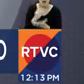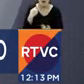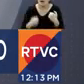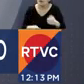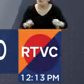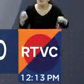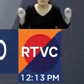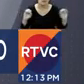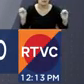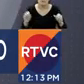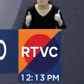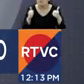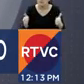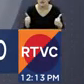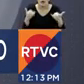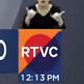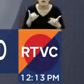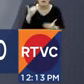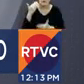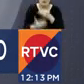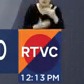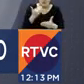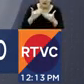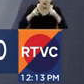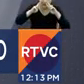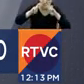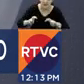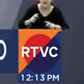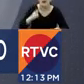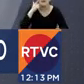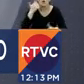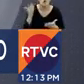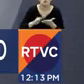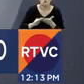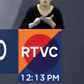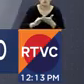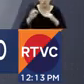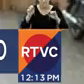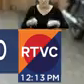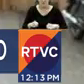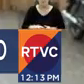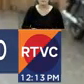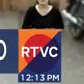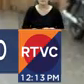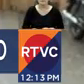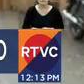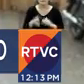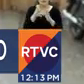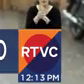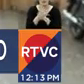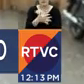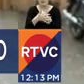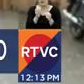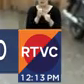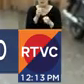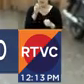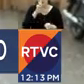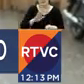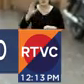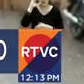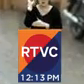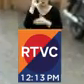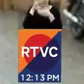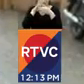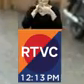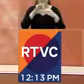el enfrentamiento y que se adelantan los operativos para reforzar la seguridad en esta zona del país. Radio Nacional de Colombia y RTVC Noticias